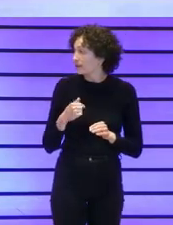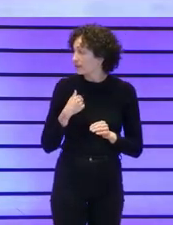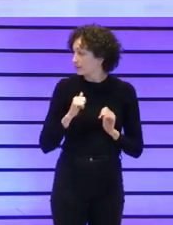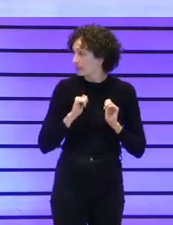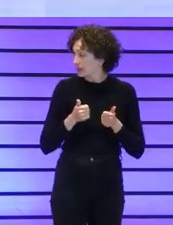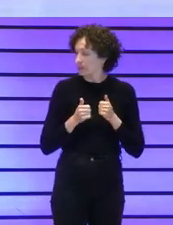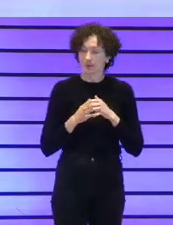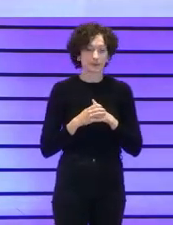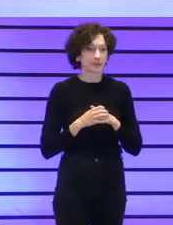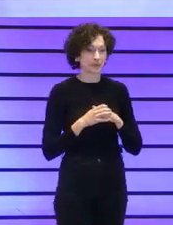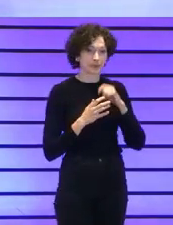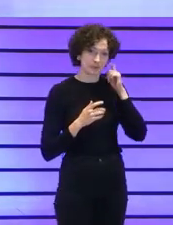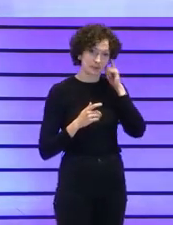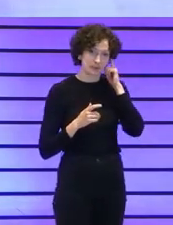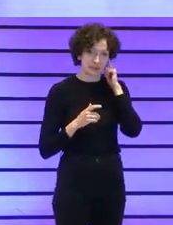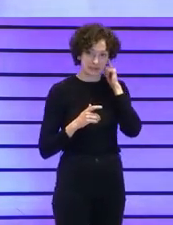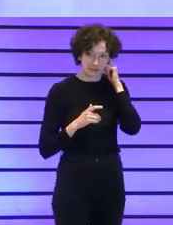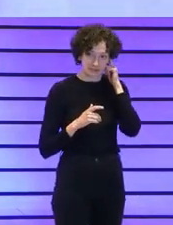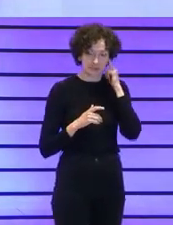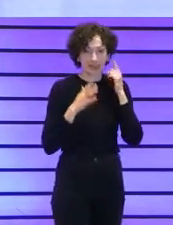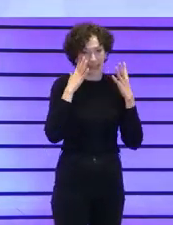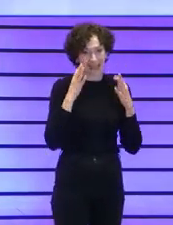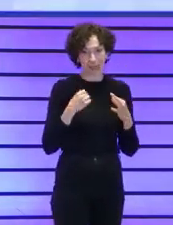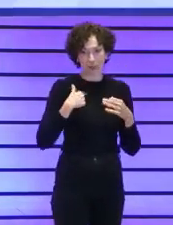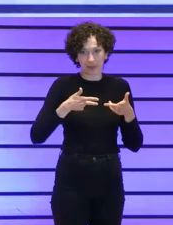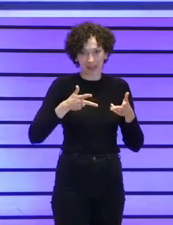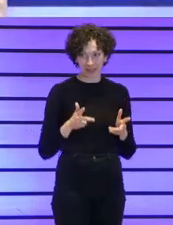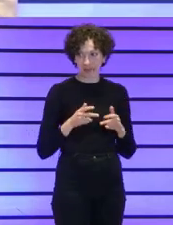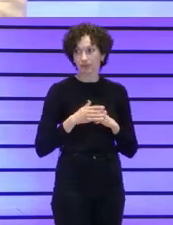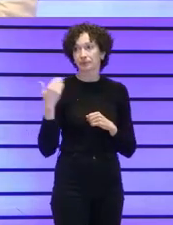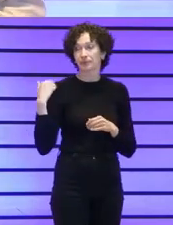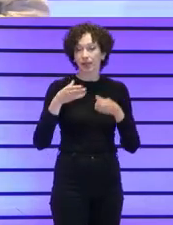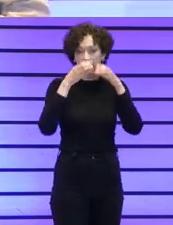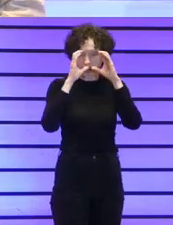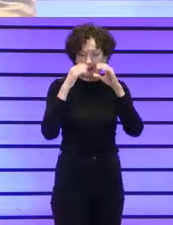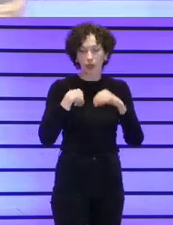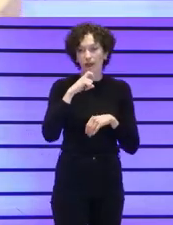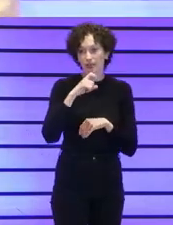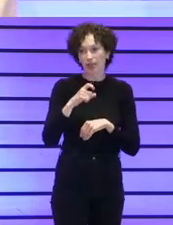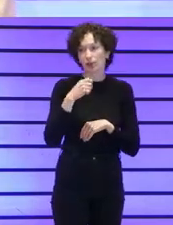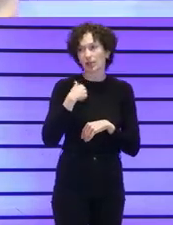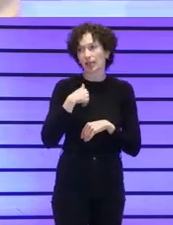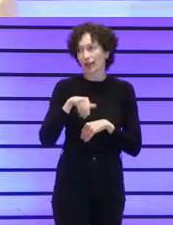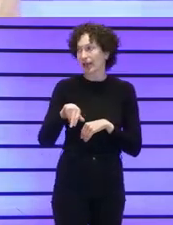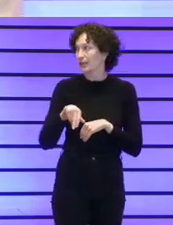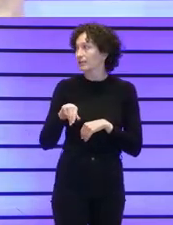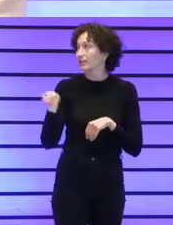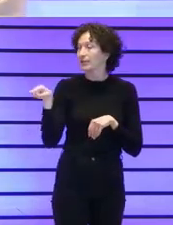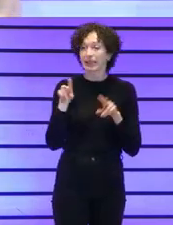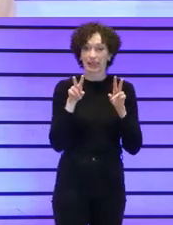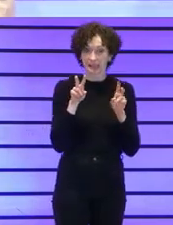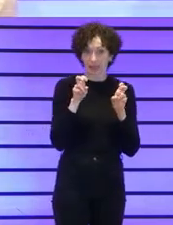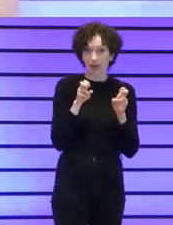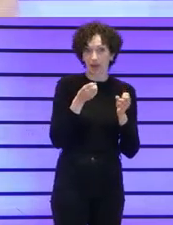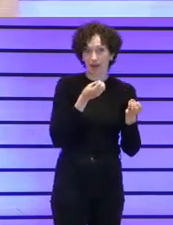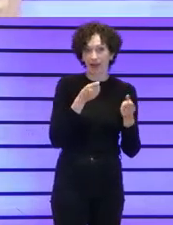Fenomenal. Bueno. Yo me voy a sentar. Si te sí. Le aviso desayunando que le iba a dar un poco este tema, que no se ruborizara, pero que es